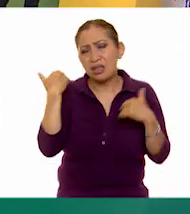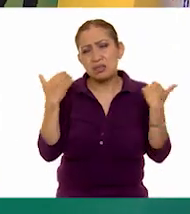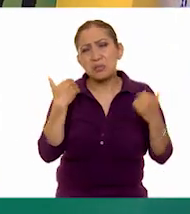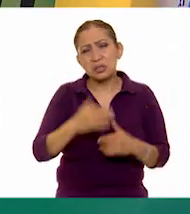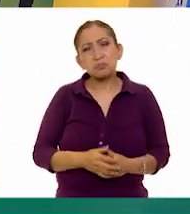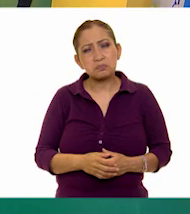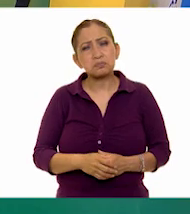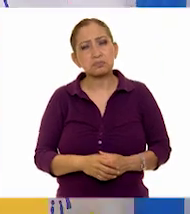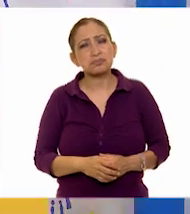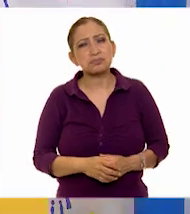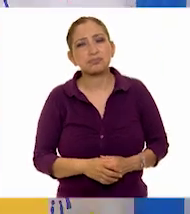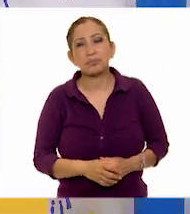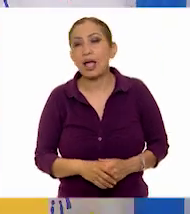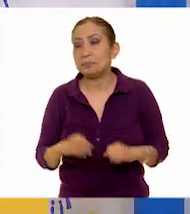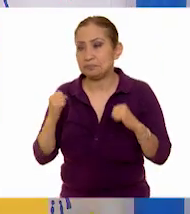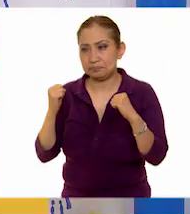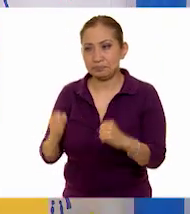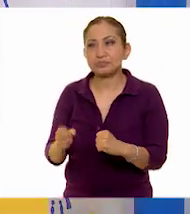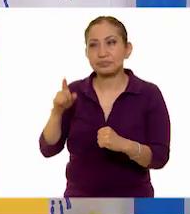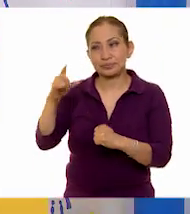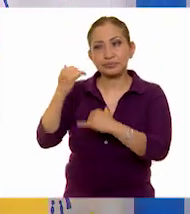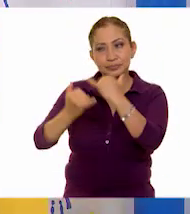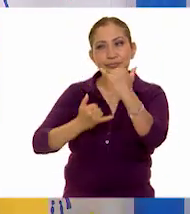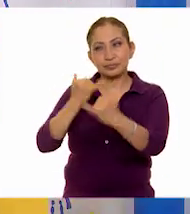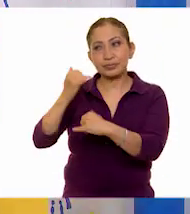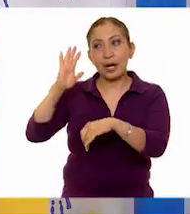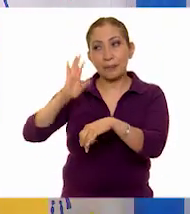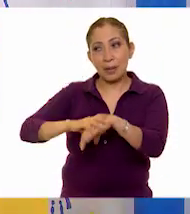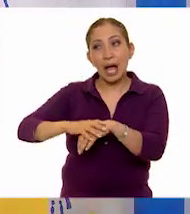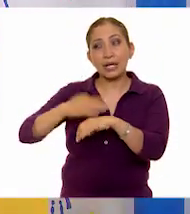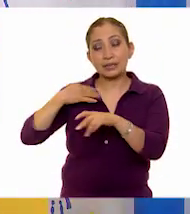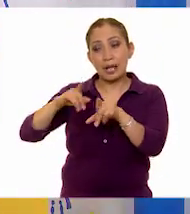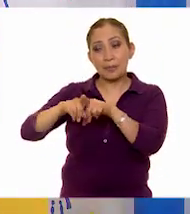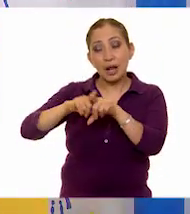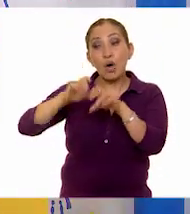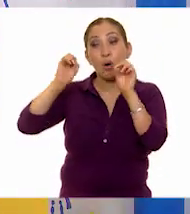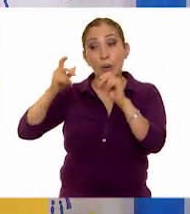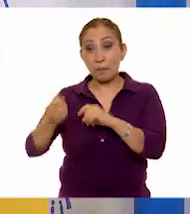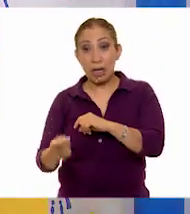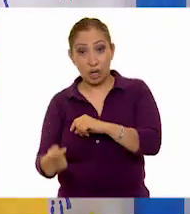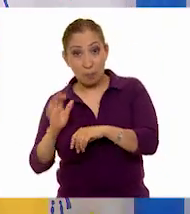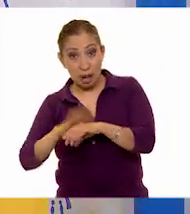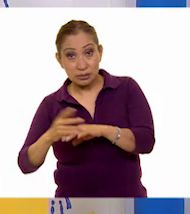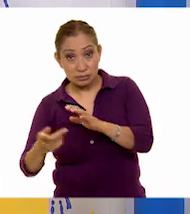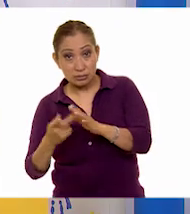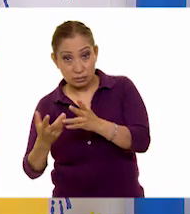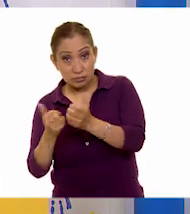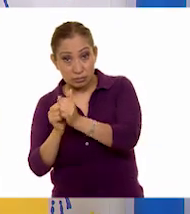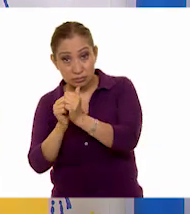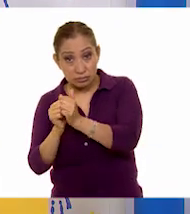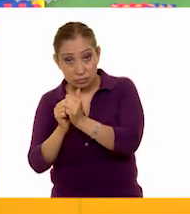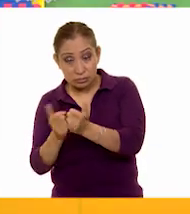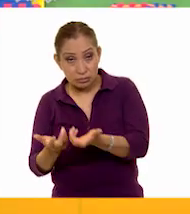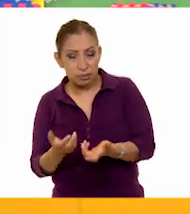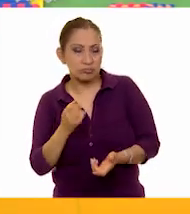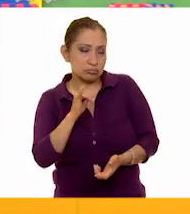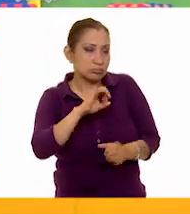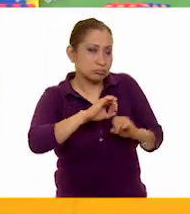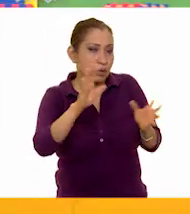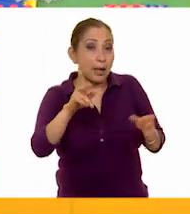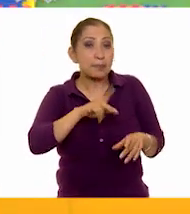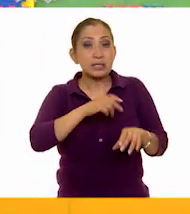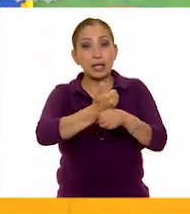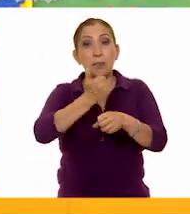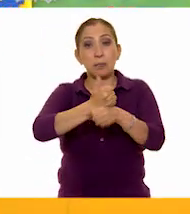divertidas. Seguramente hasta jugabas más con tus hermanos o con tu perro, Pepe. Cierto, también. Y bueno, y